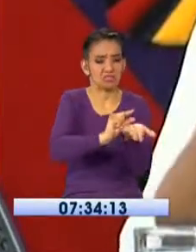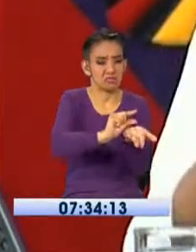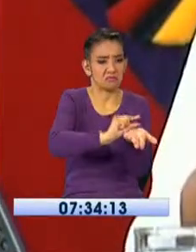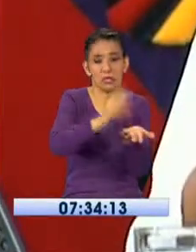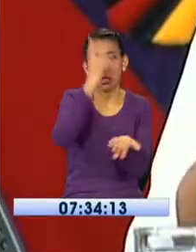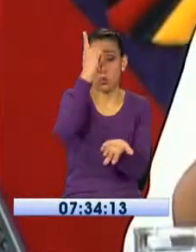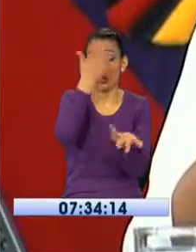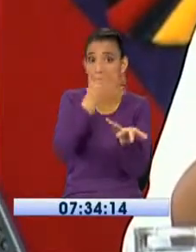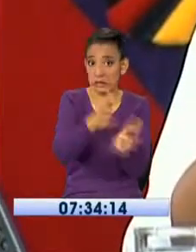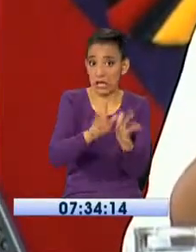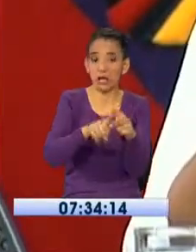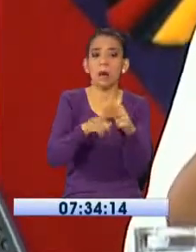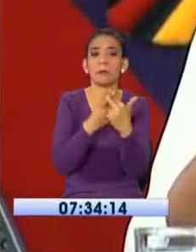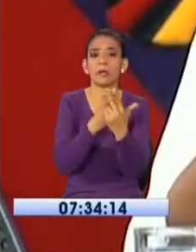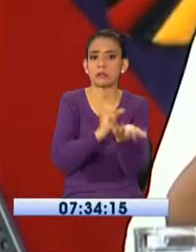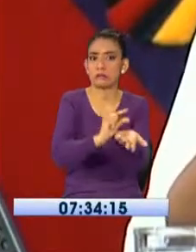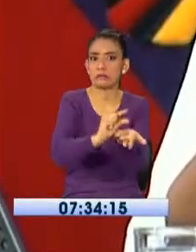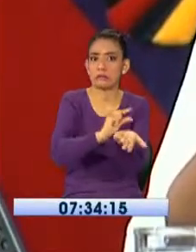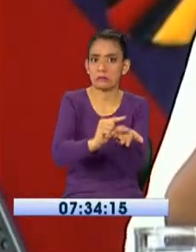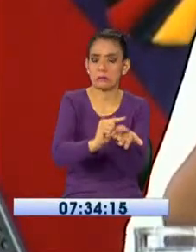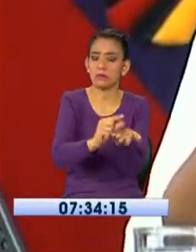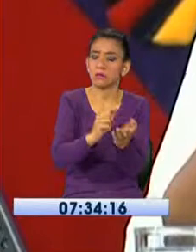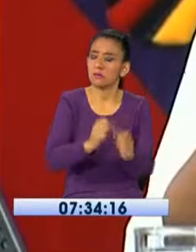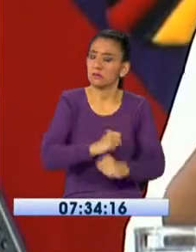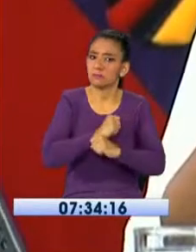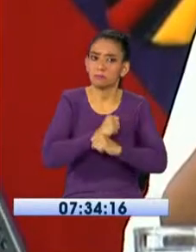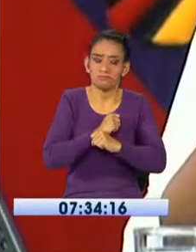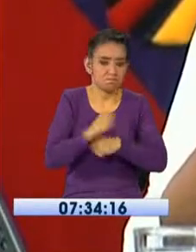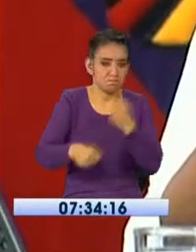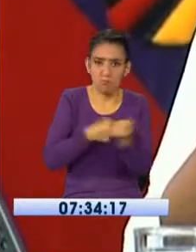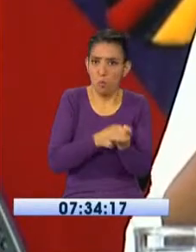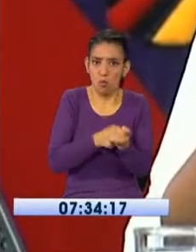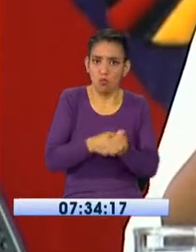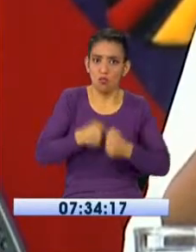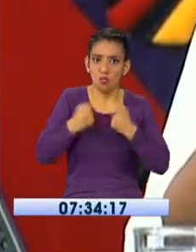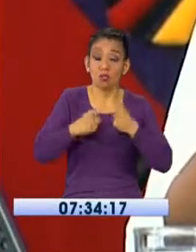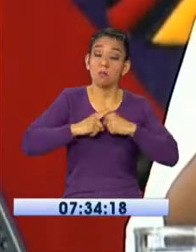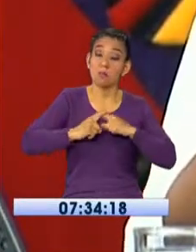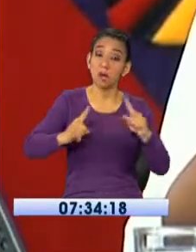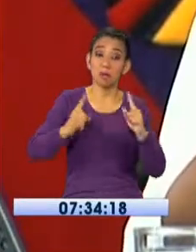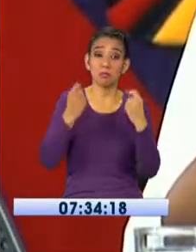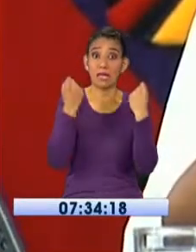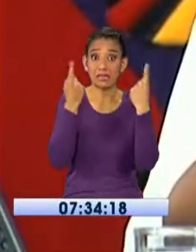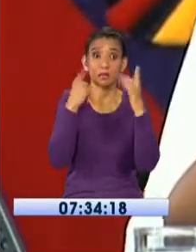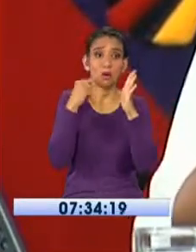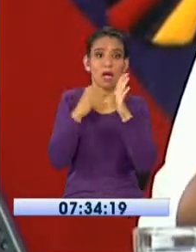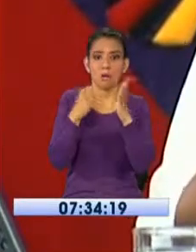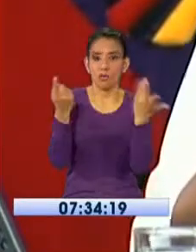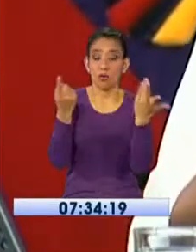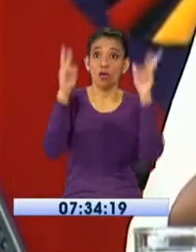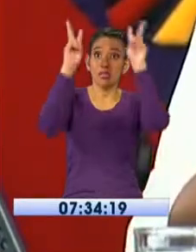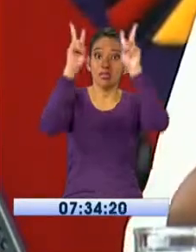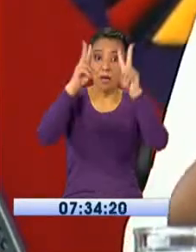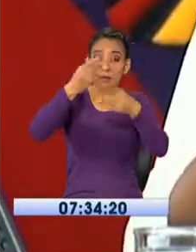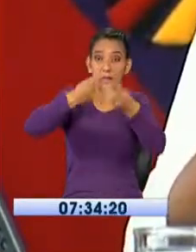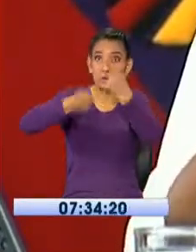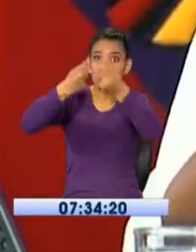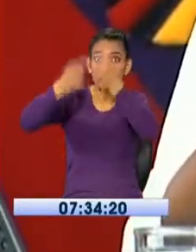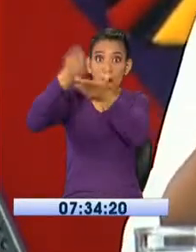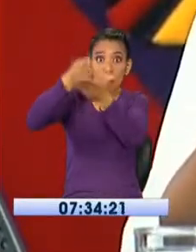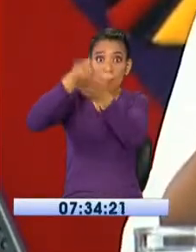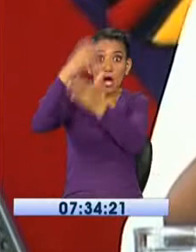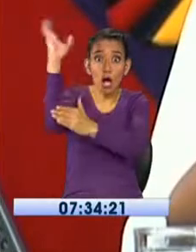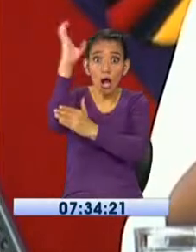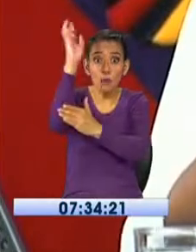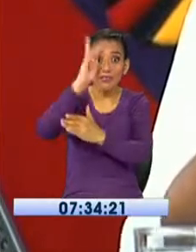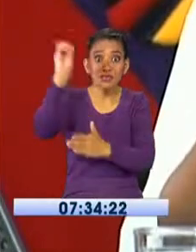están abriendo nuevas líneas de crédito. Estamos haciendo lo posible, pero ojalá que se entienda que no tener tipo de cambio y que nos devalúe Colombia